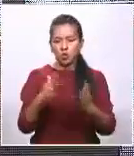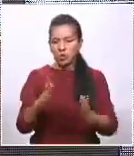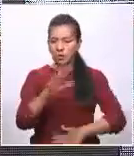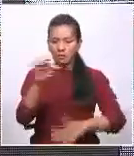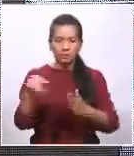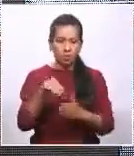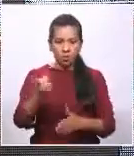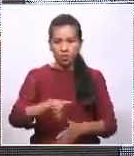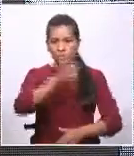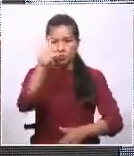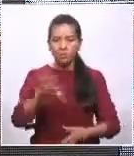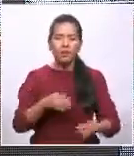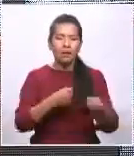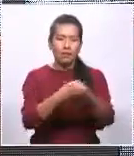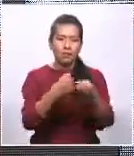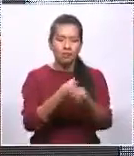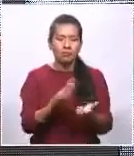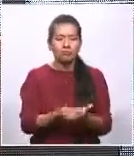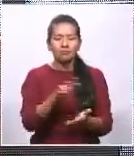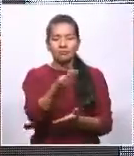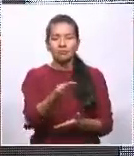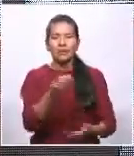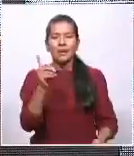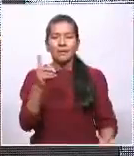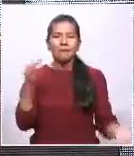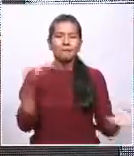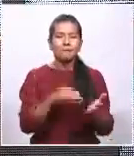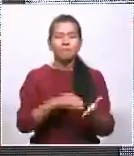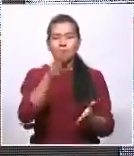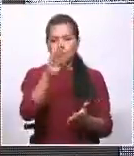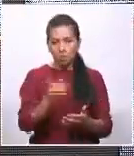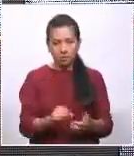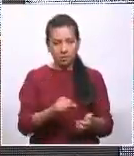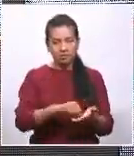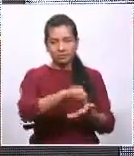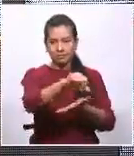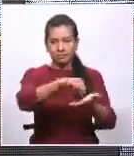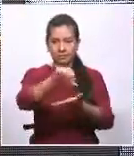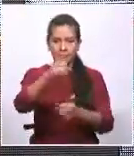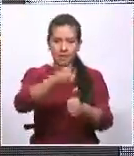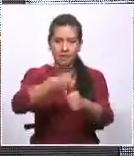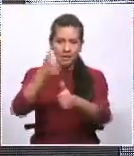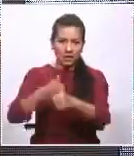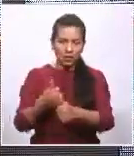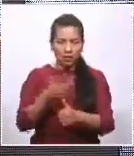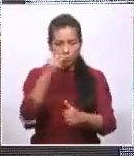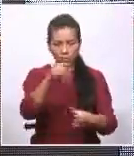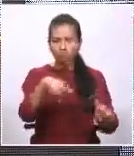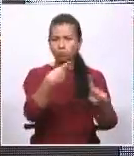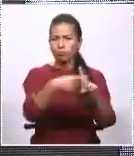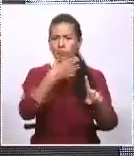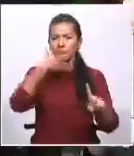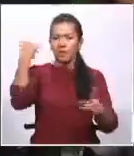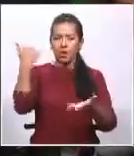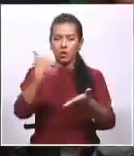todo el territorio nacional con un bono de 1.000 bolivianos, un bono de excelencia al bachillerato.